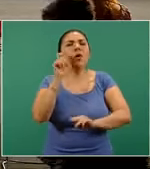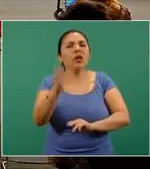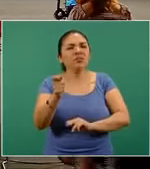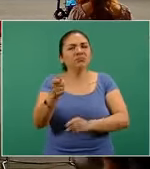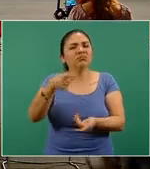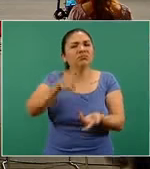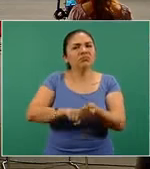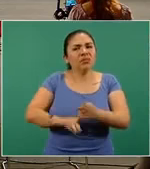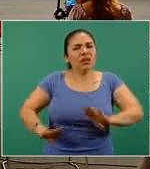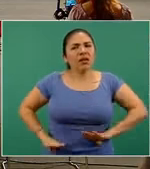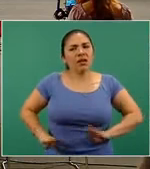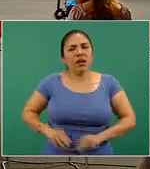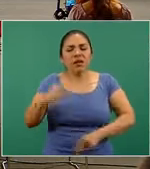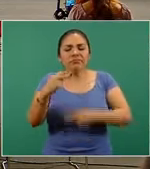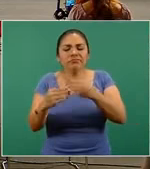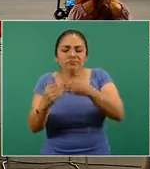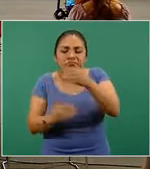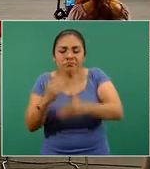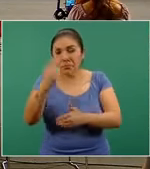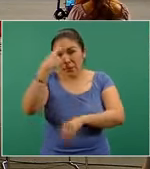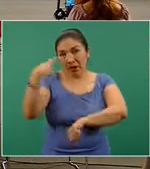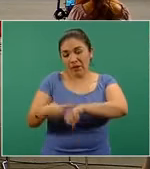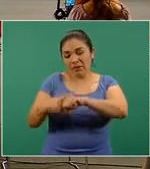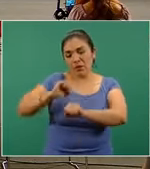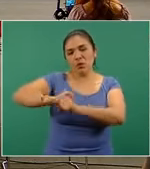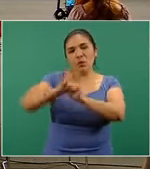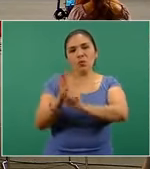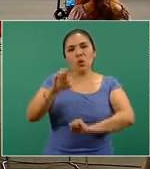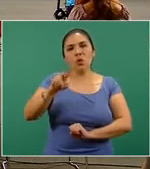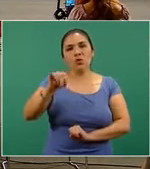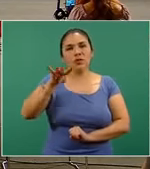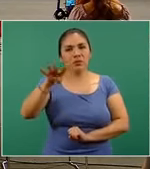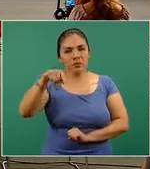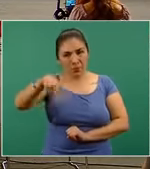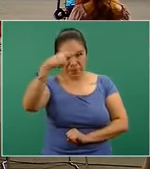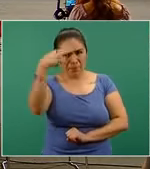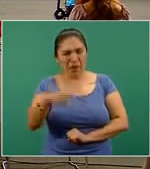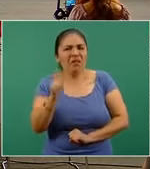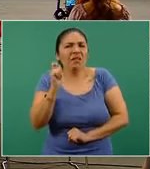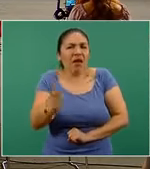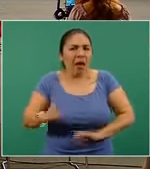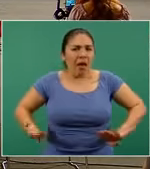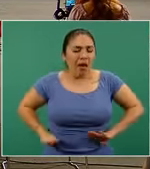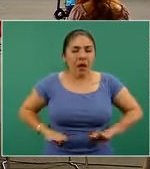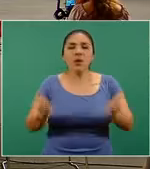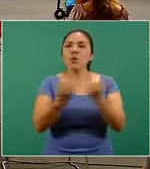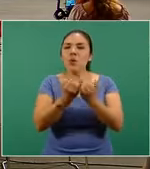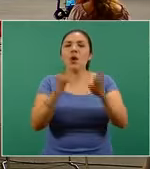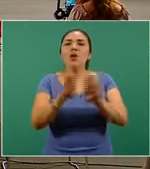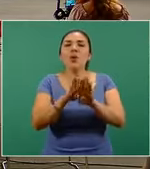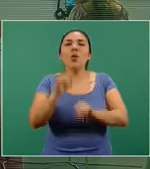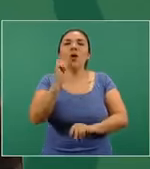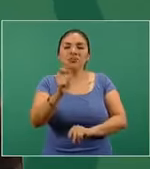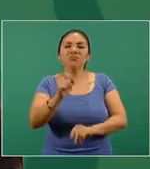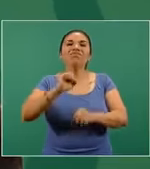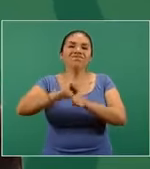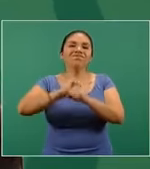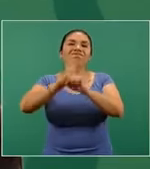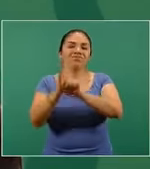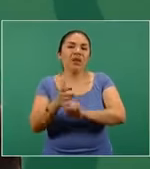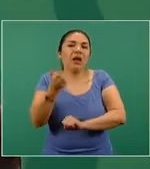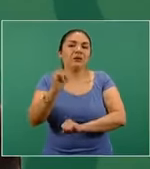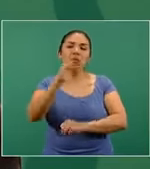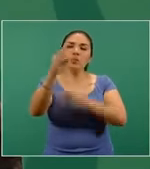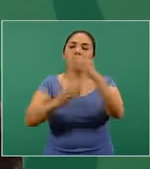el comportamiento de la epidemia de COVID-19 en México y obviamente también como parte de la pandemia a